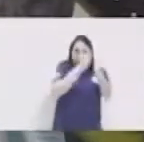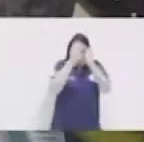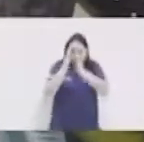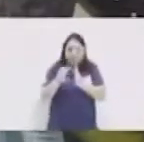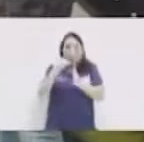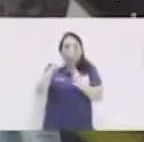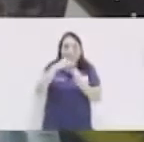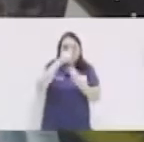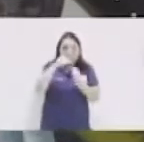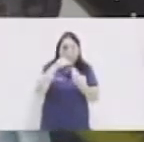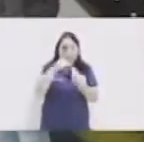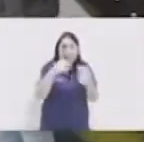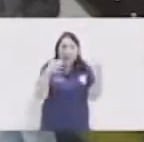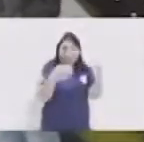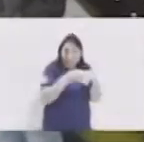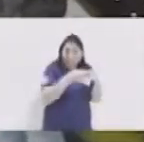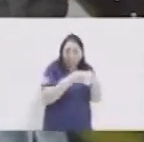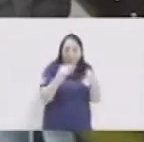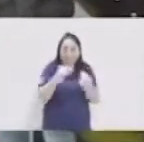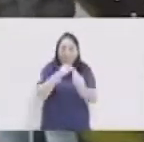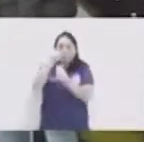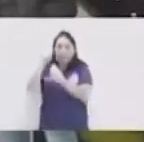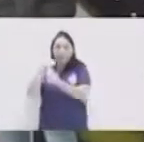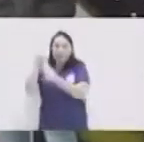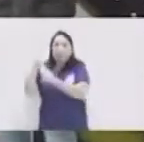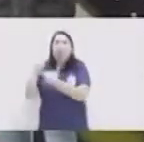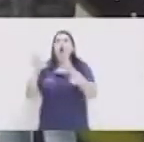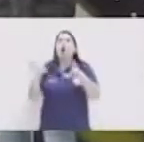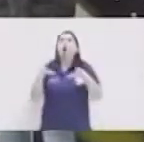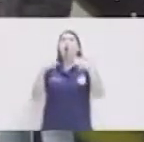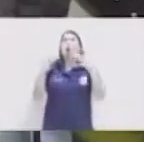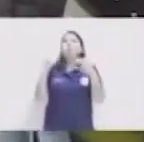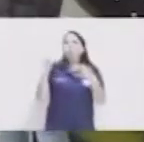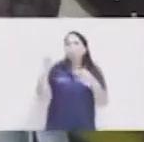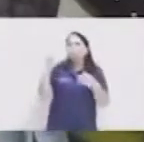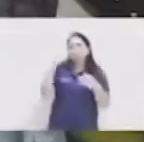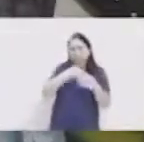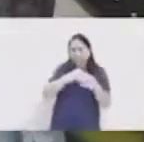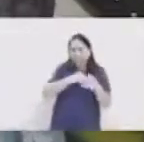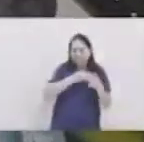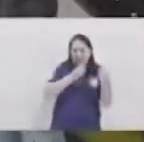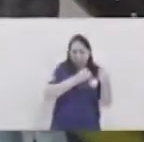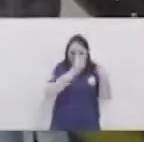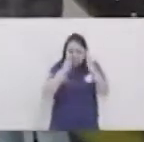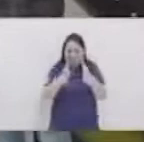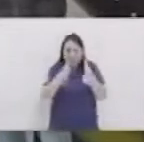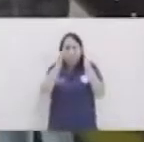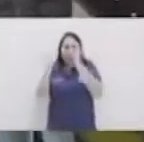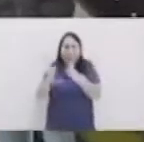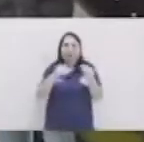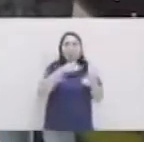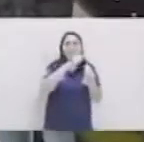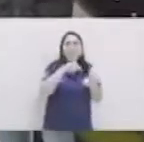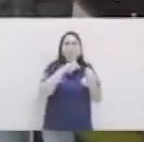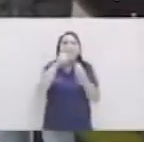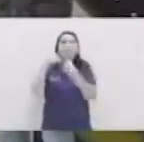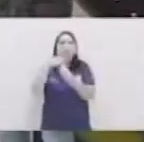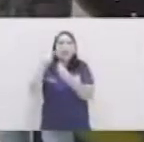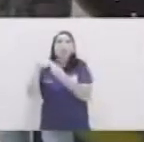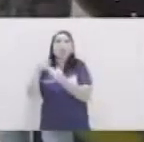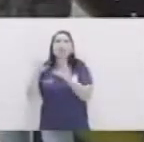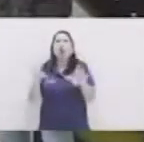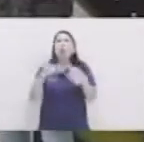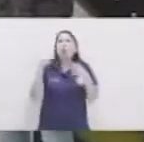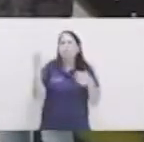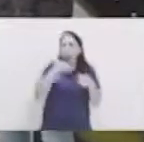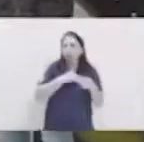quisiera que esa información se trasladara a mis demás familiares en algún momento, pues tal vez posiblemente